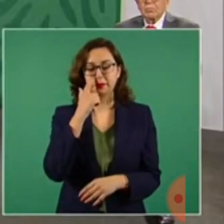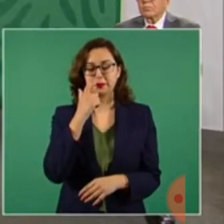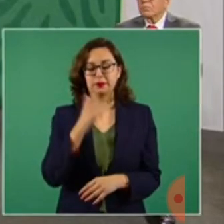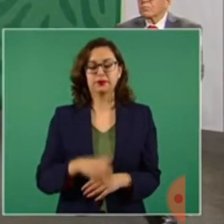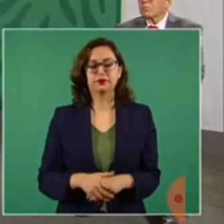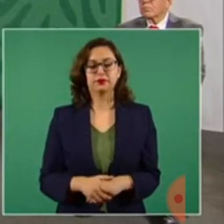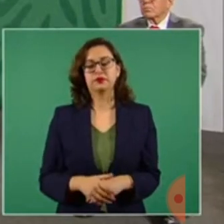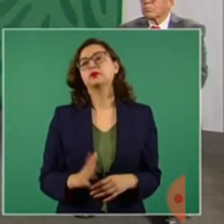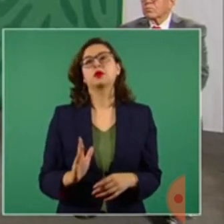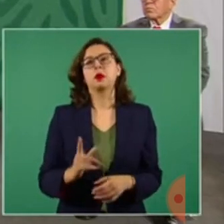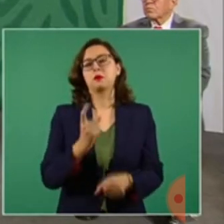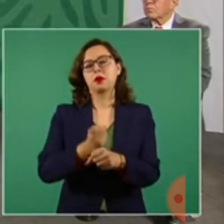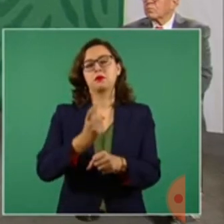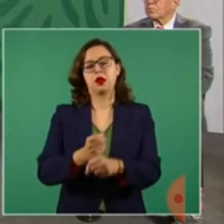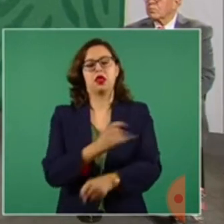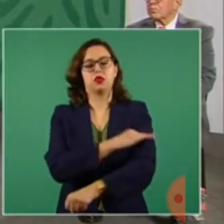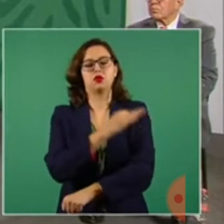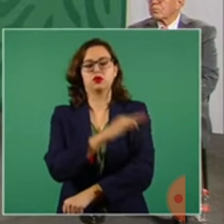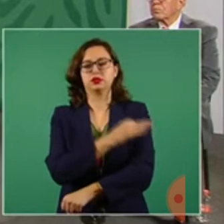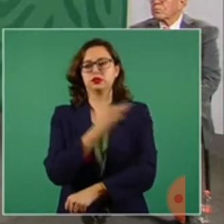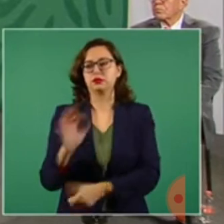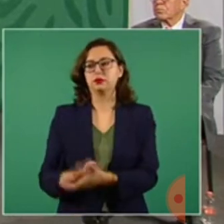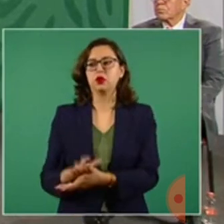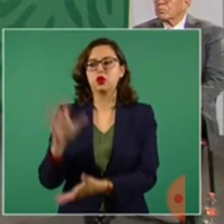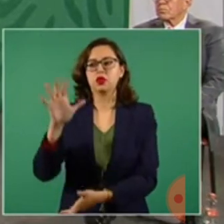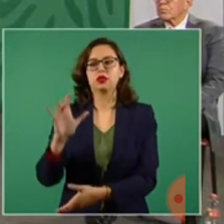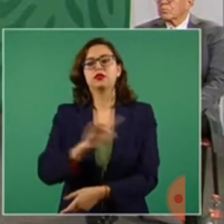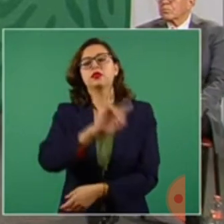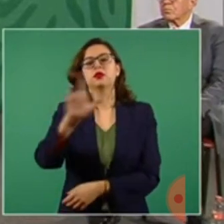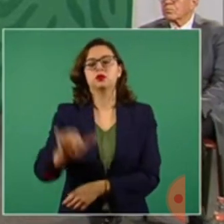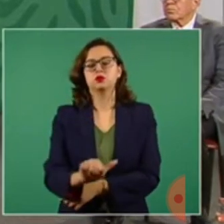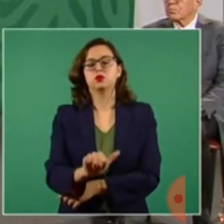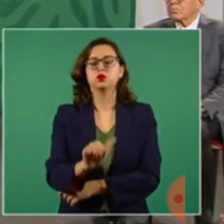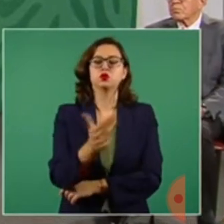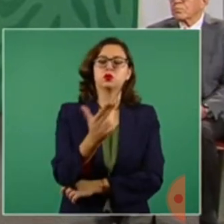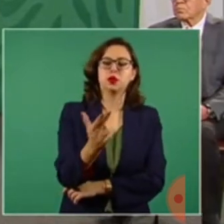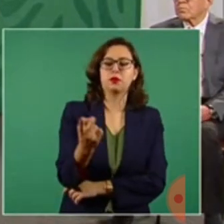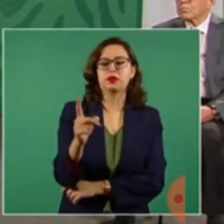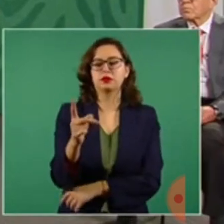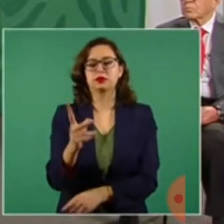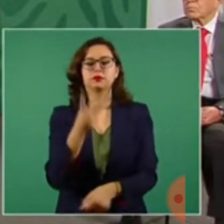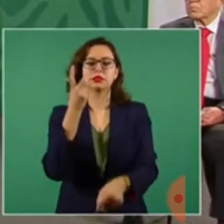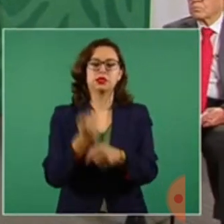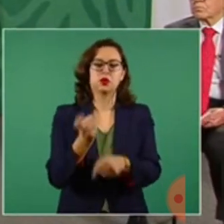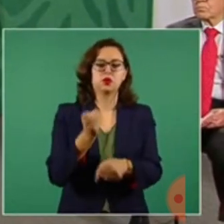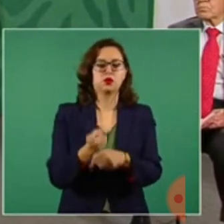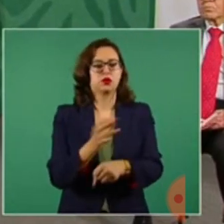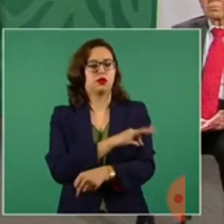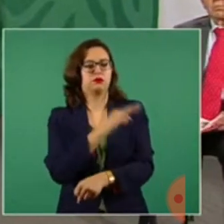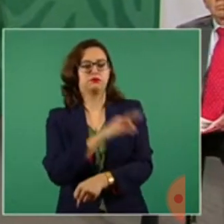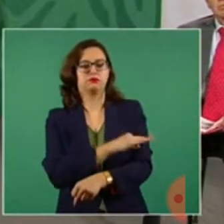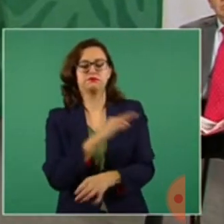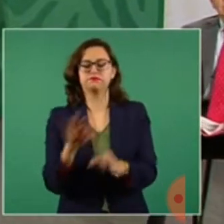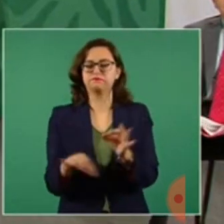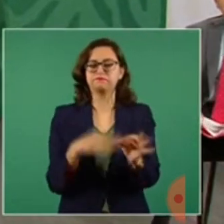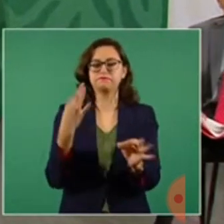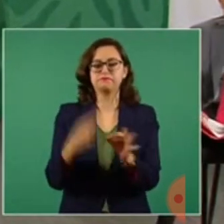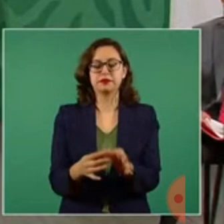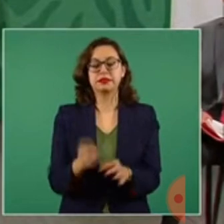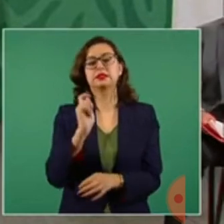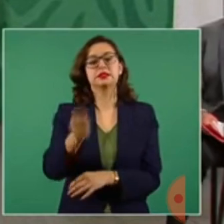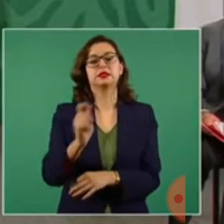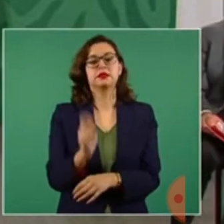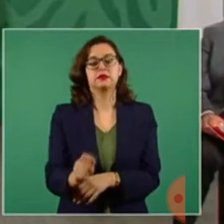Y ya en noviembre, diciembre, posiblemente terminemos completo, y esto nos va a permitir que antes de